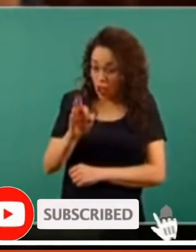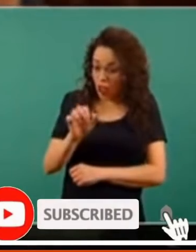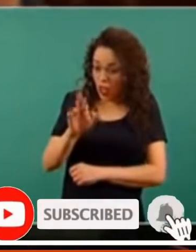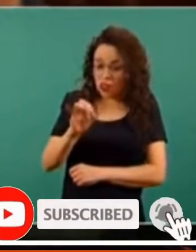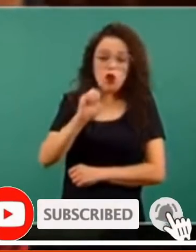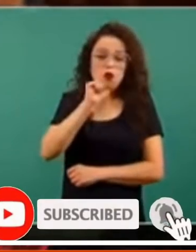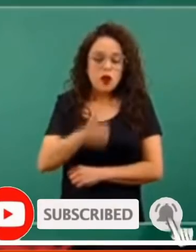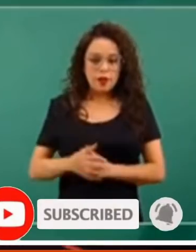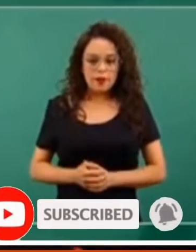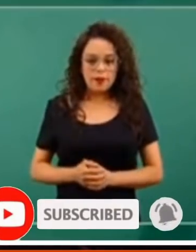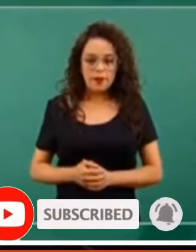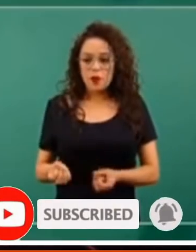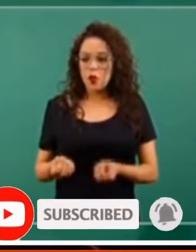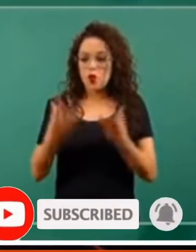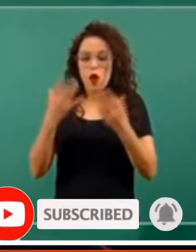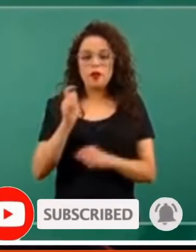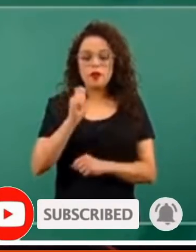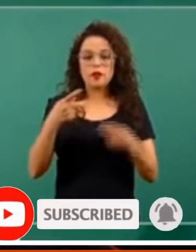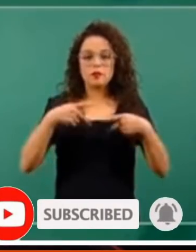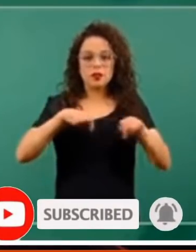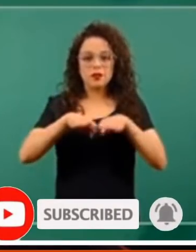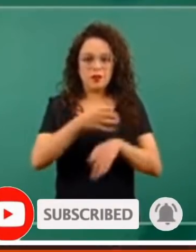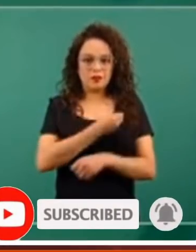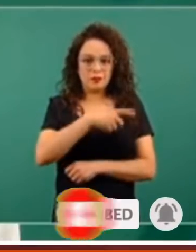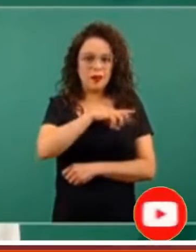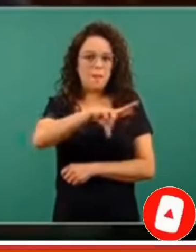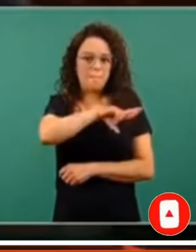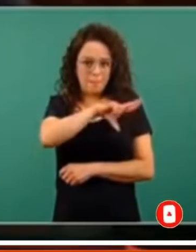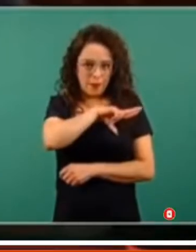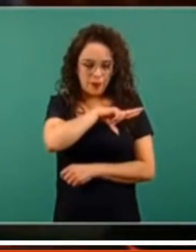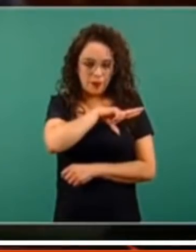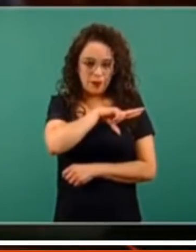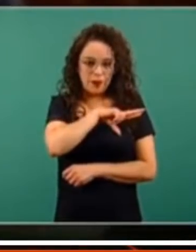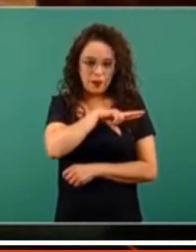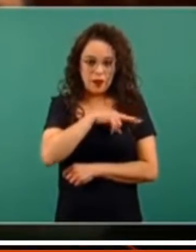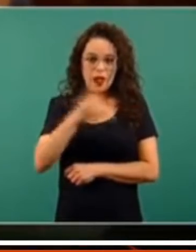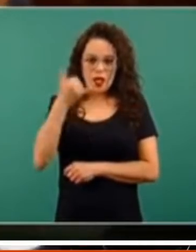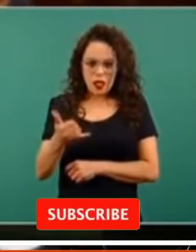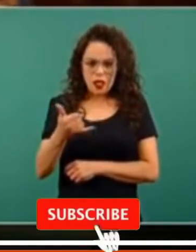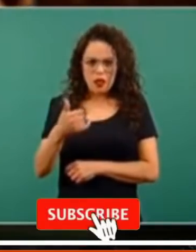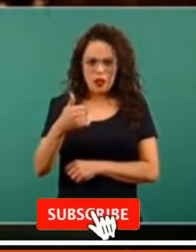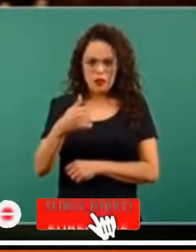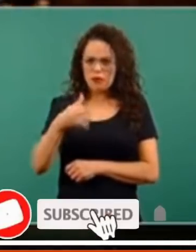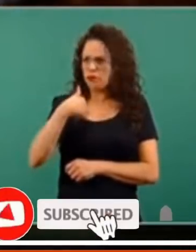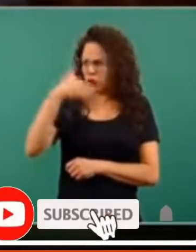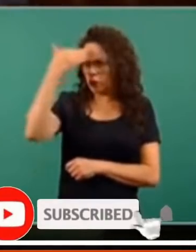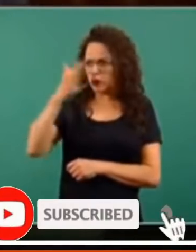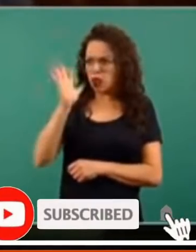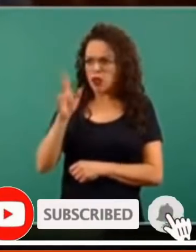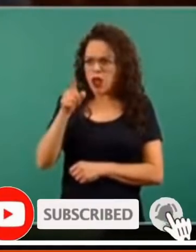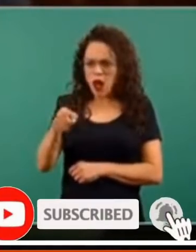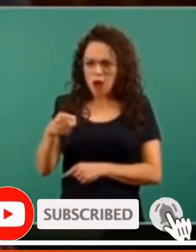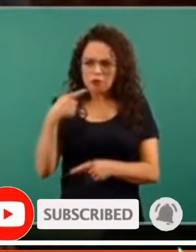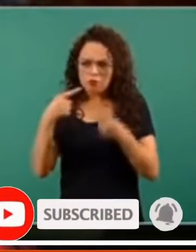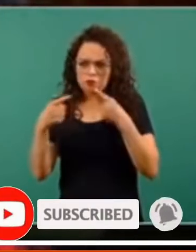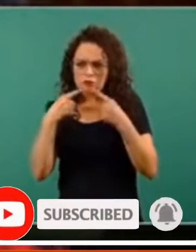médicos privados ya se han vacunado? Y tengo entendido que ya llegaron a un acuerdo con ellos para vacunarlos, o corríjame sí o